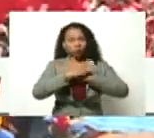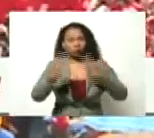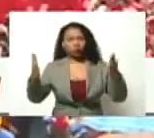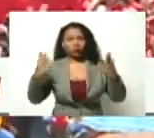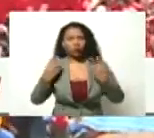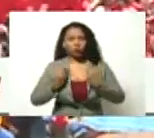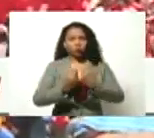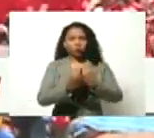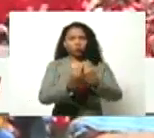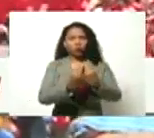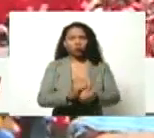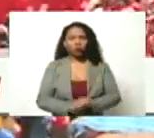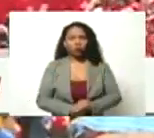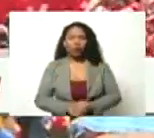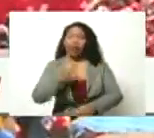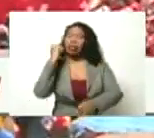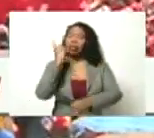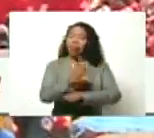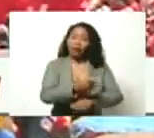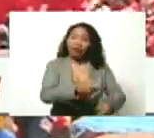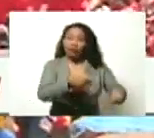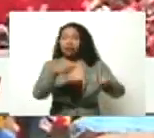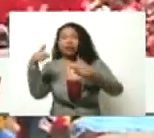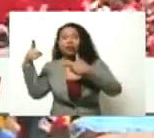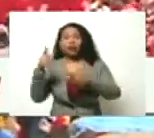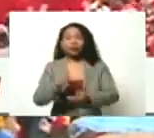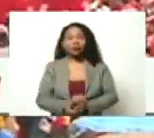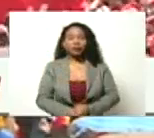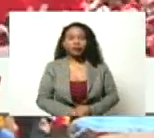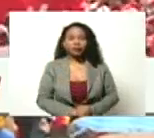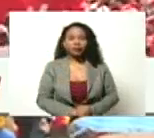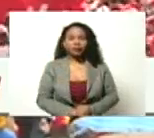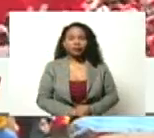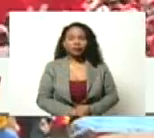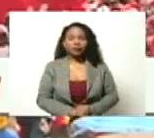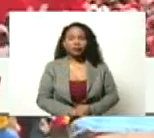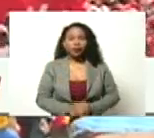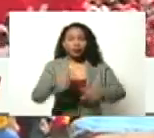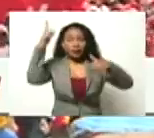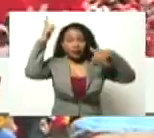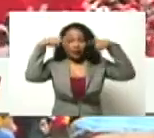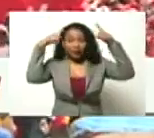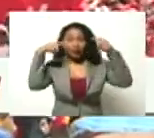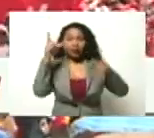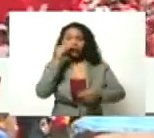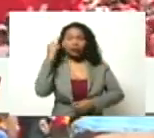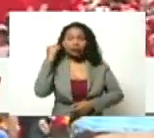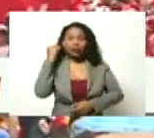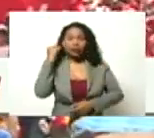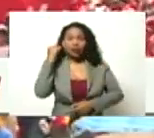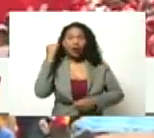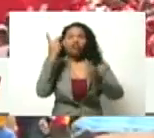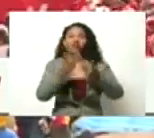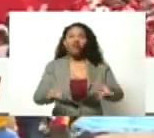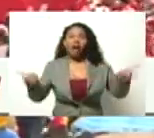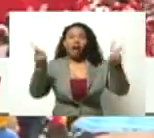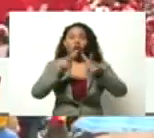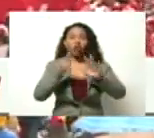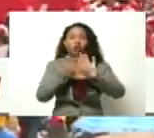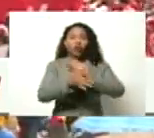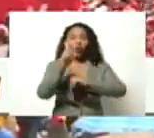compañerismo debe ser llevado por los chavistas y las chavistas con los valores de un